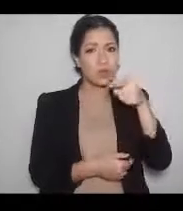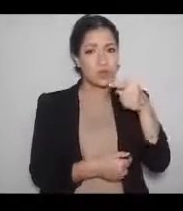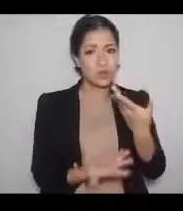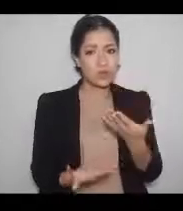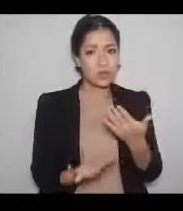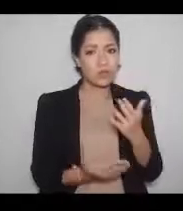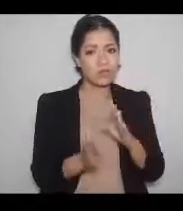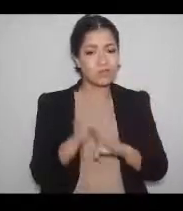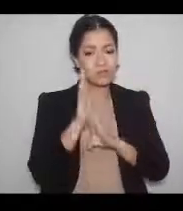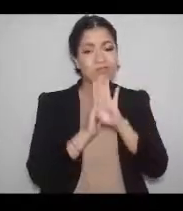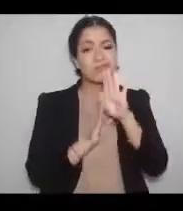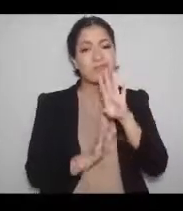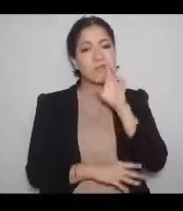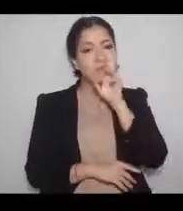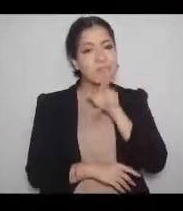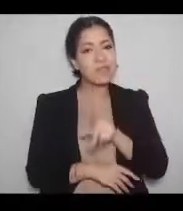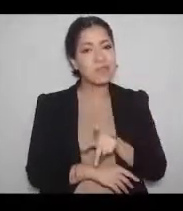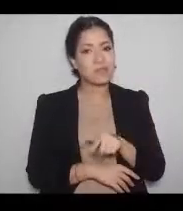Por eso estamos aquí.